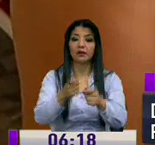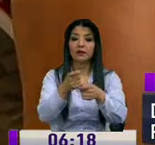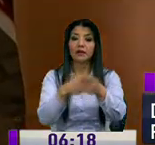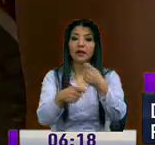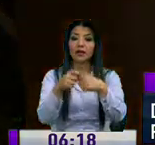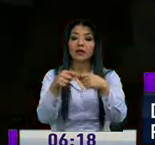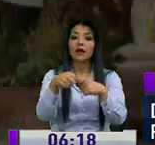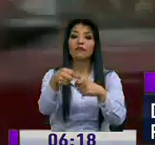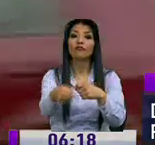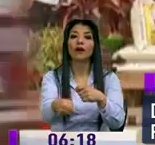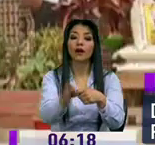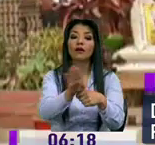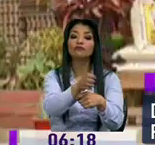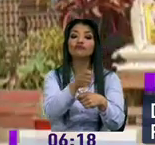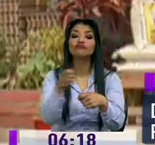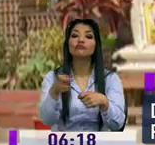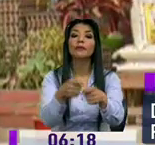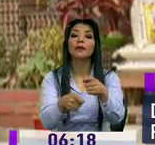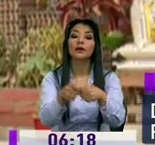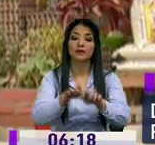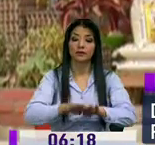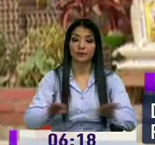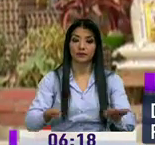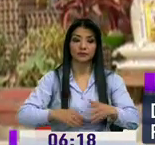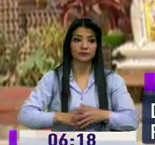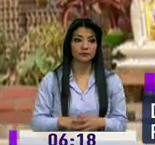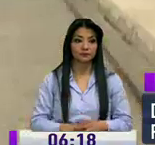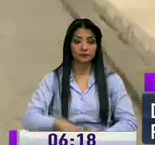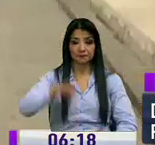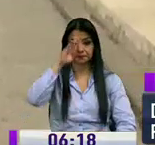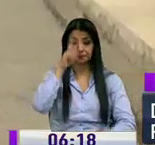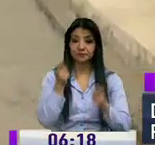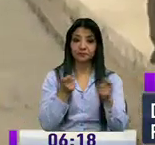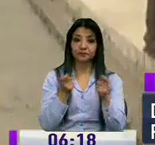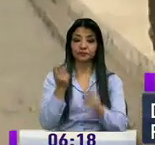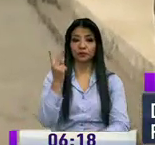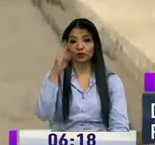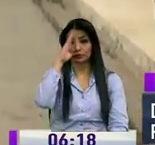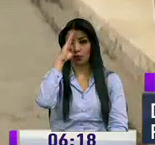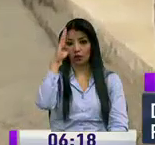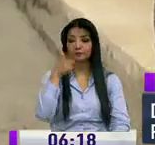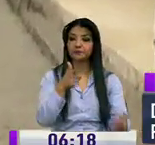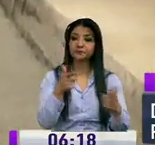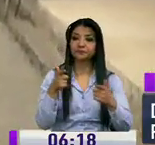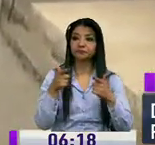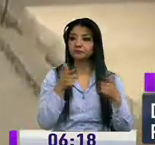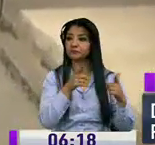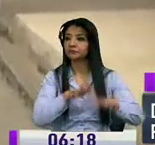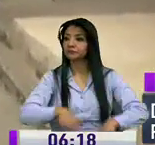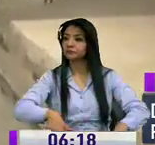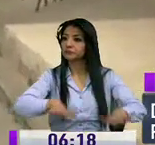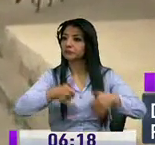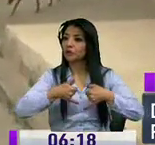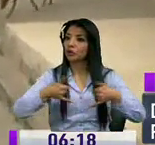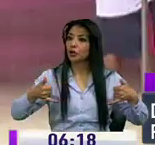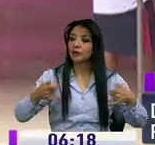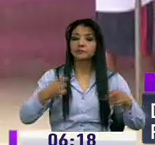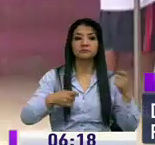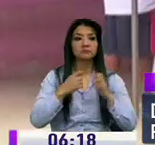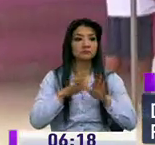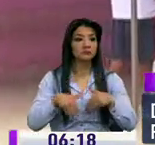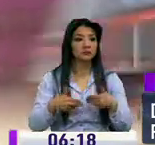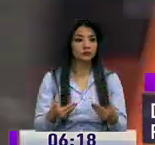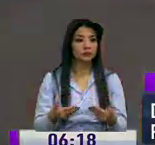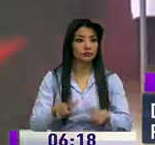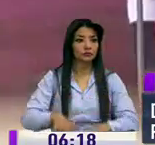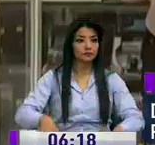fuera nada más. De su parte, la Policía Nacional realiza el control con dos uniformados que verifican constantemente lo que sucede en esta zona de ese